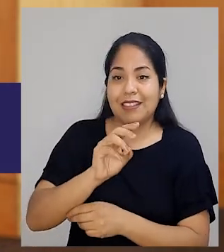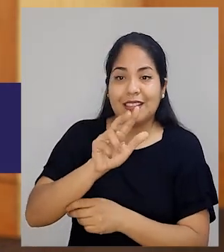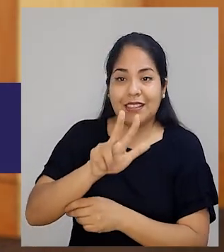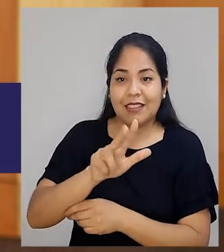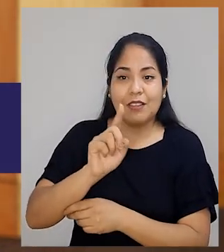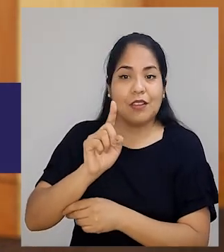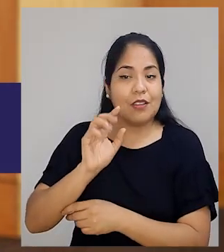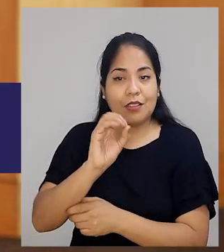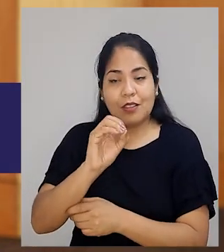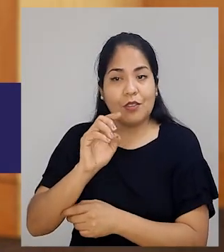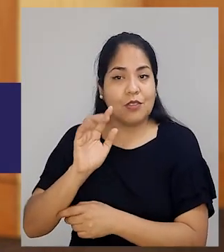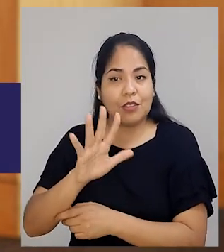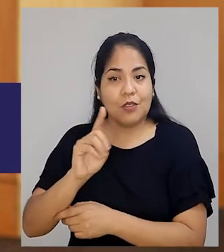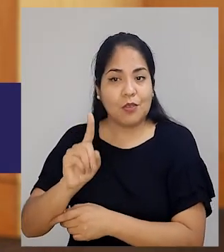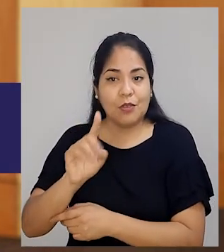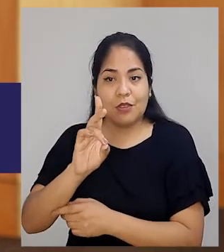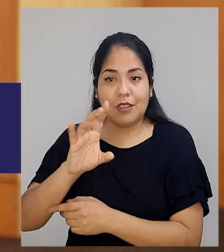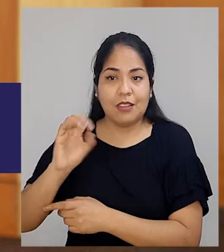central telefónica al